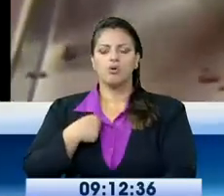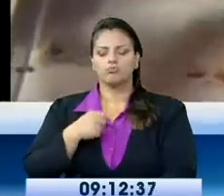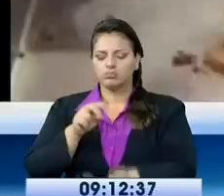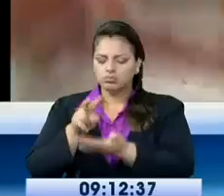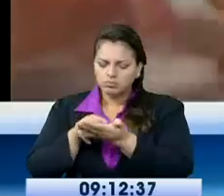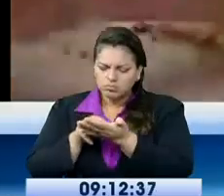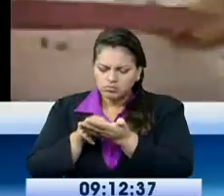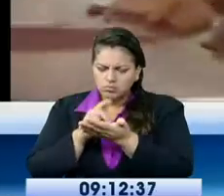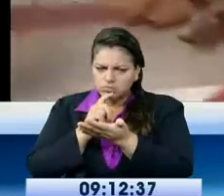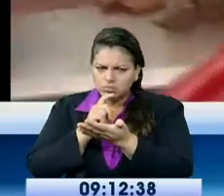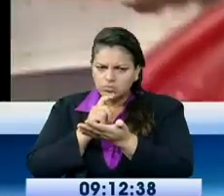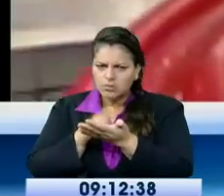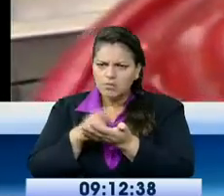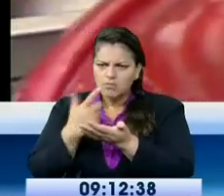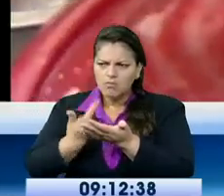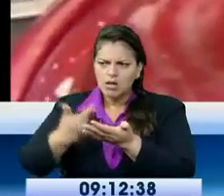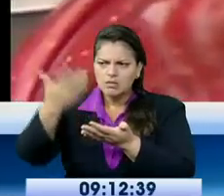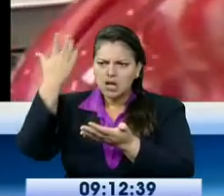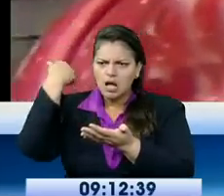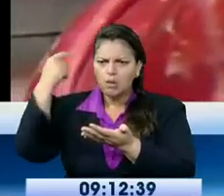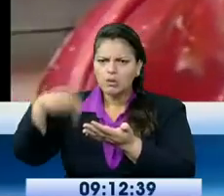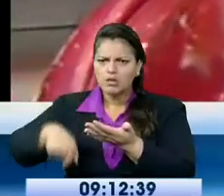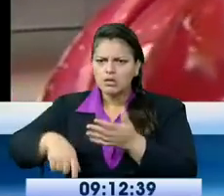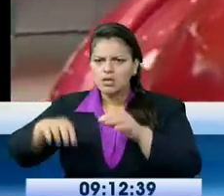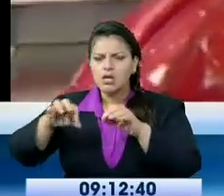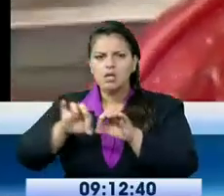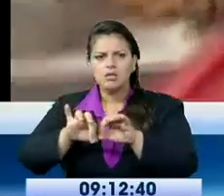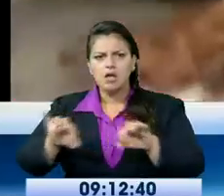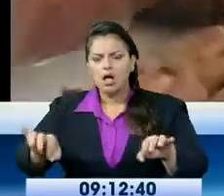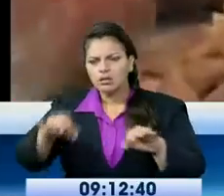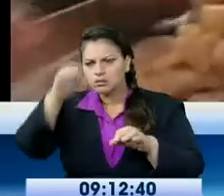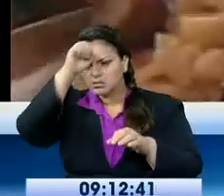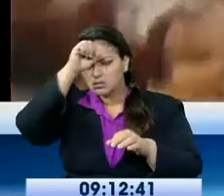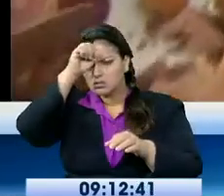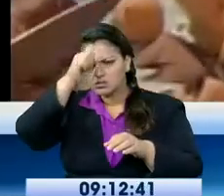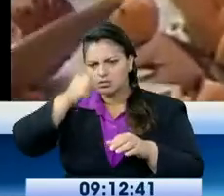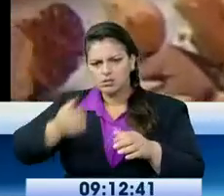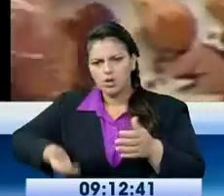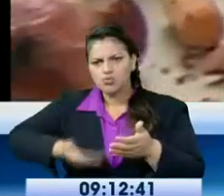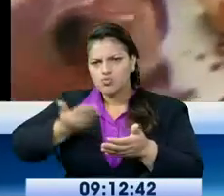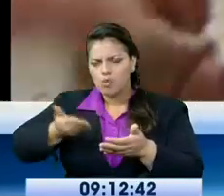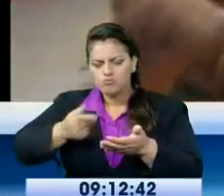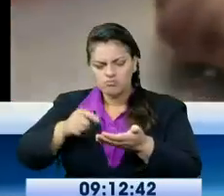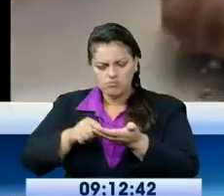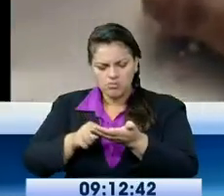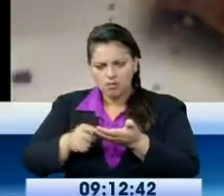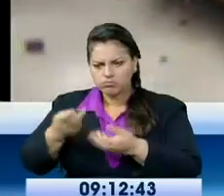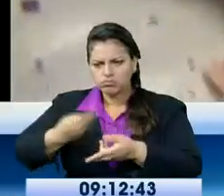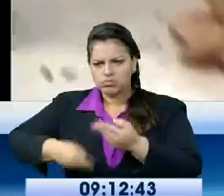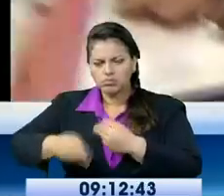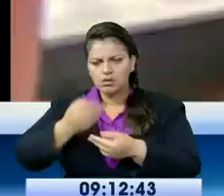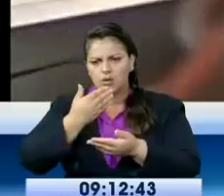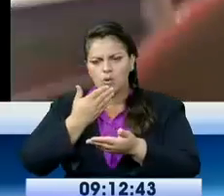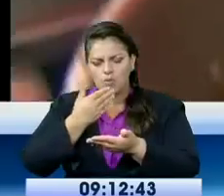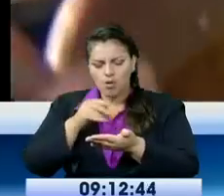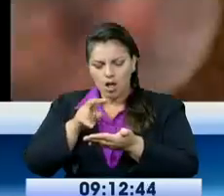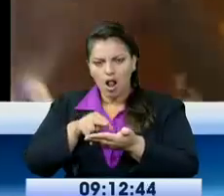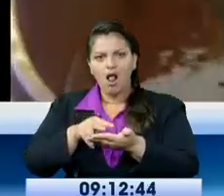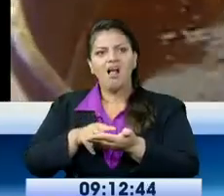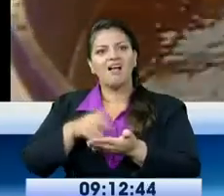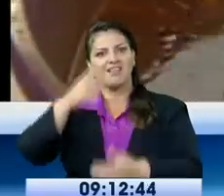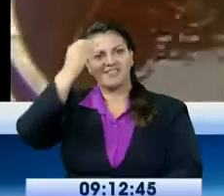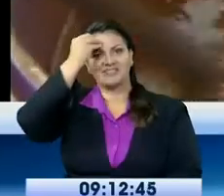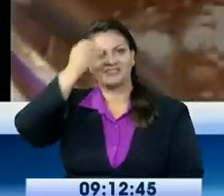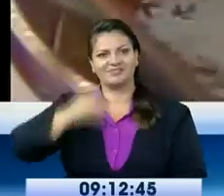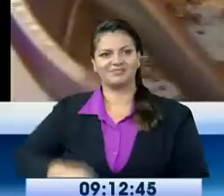la elaboración. Por ejemplo, era común coger y pegarse un platito de caldo de salchicha,